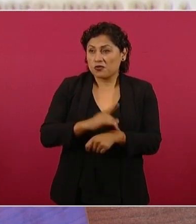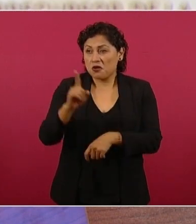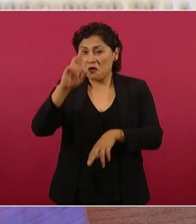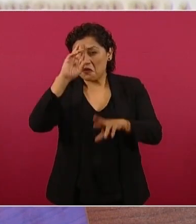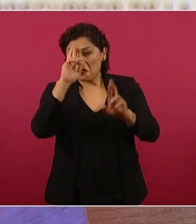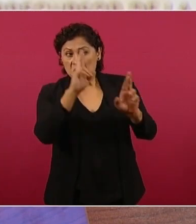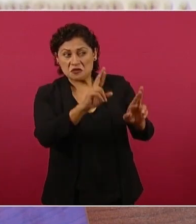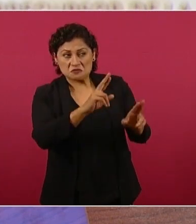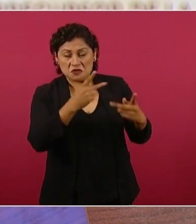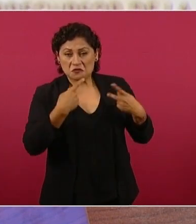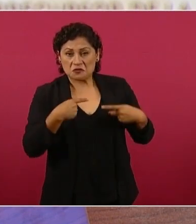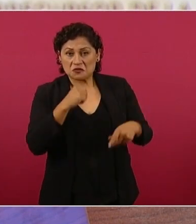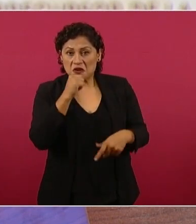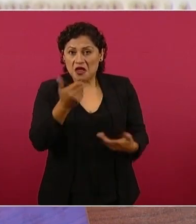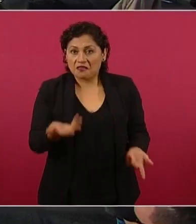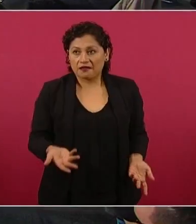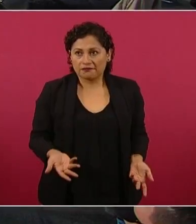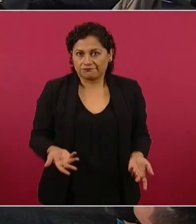menos